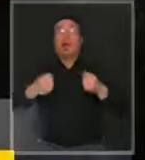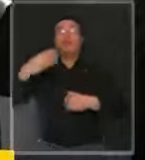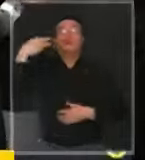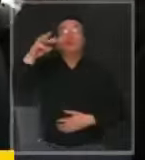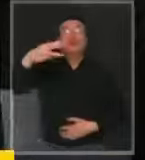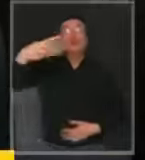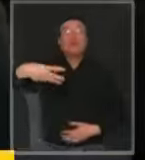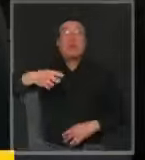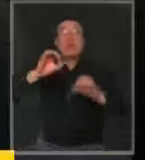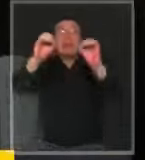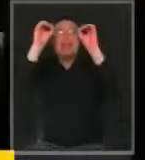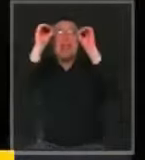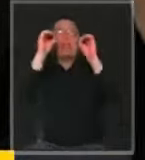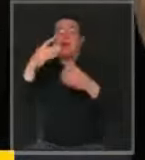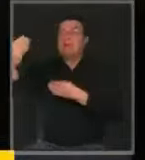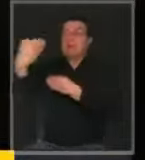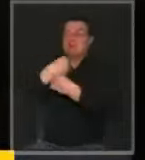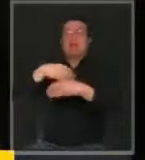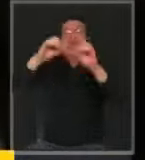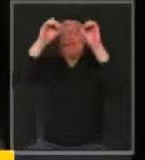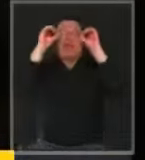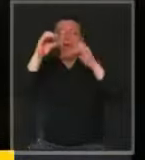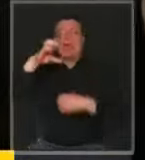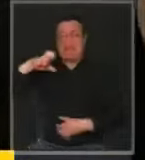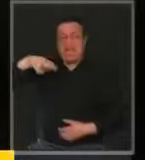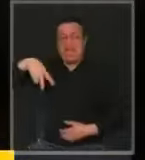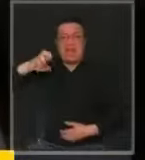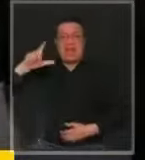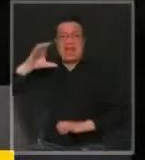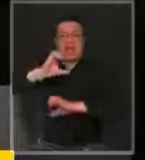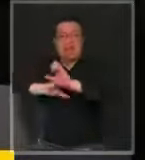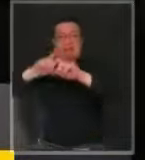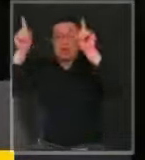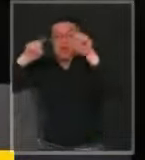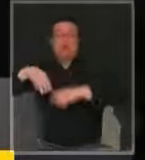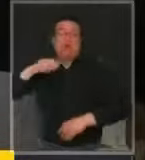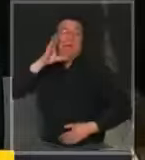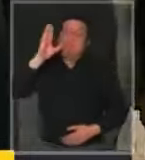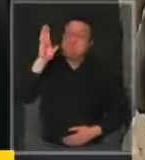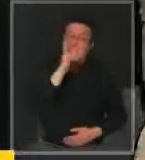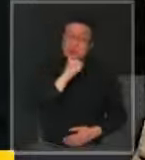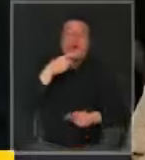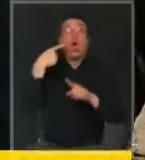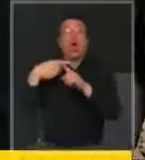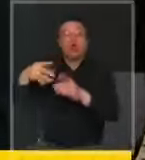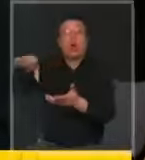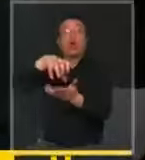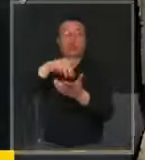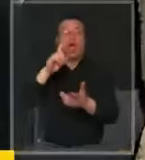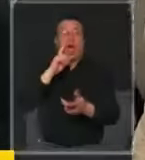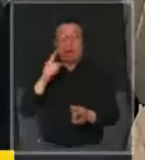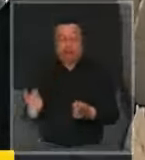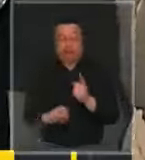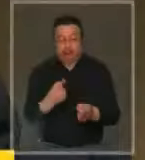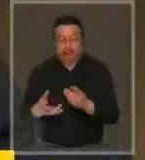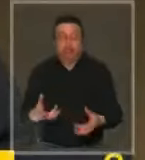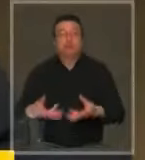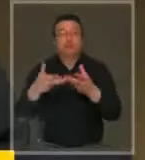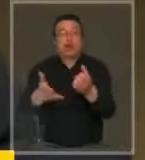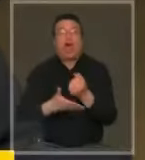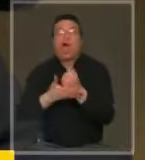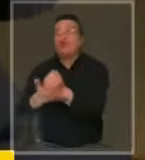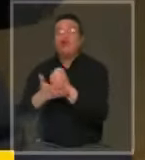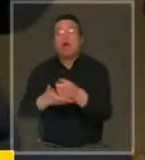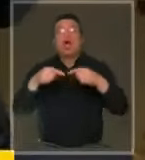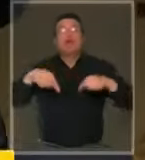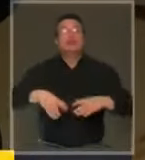municipalidad, no aparece nadie. Nadie de Enel trabajando, nadie de la municipalidad. Hay otras comunas que tienen generadores, que están ayudando. Nosotros necesitamos